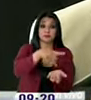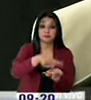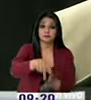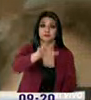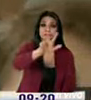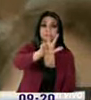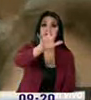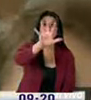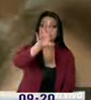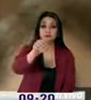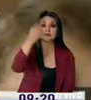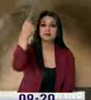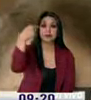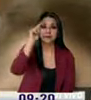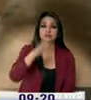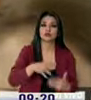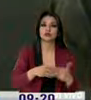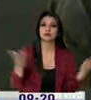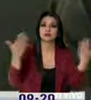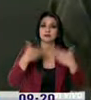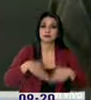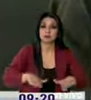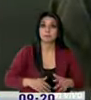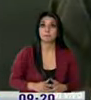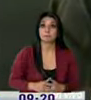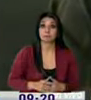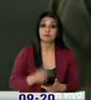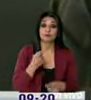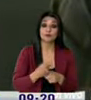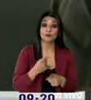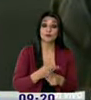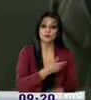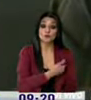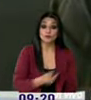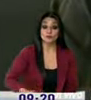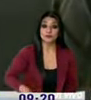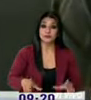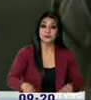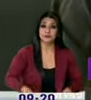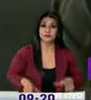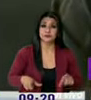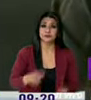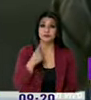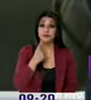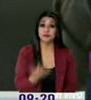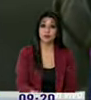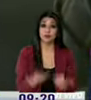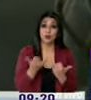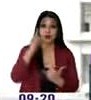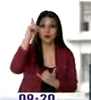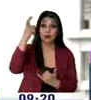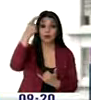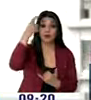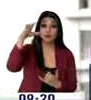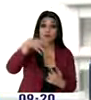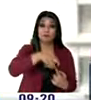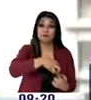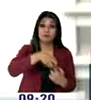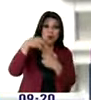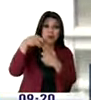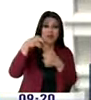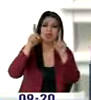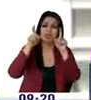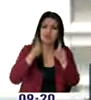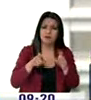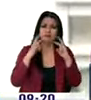de 350 millones de dólares. Por lo que el primer mandatario mencionó que una de las prioridades de su gobierno es y